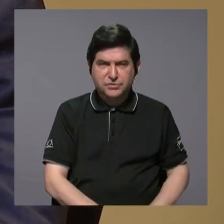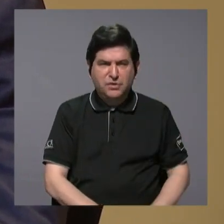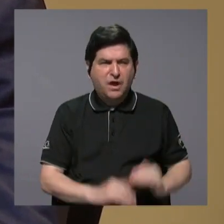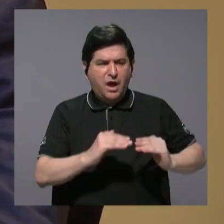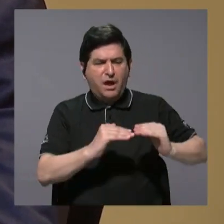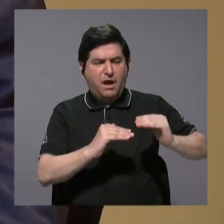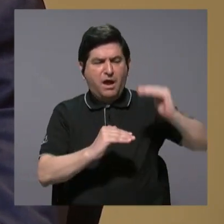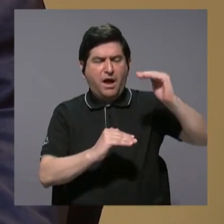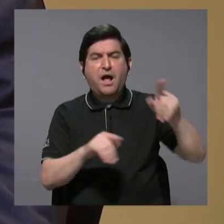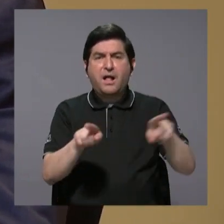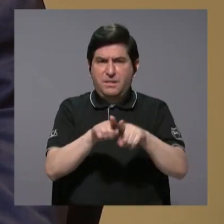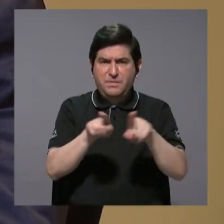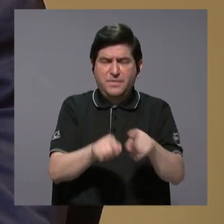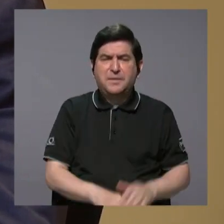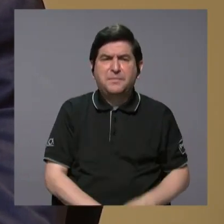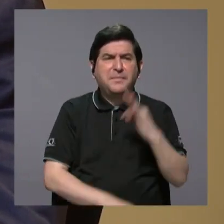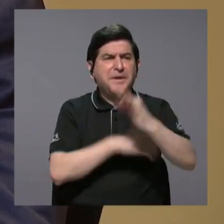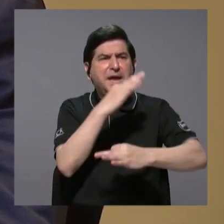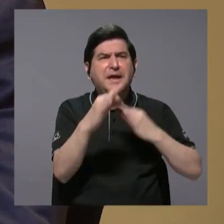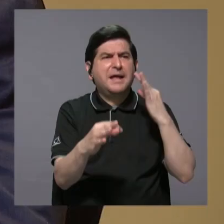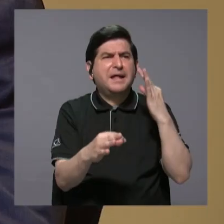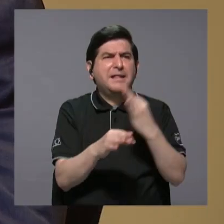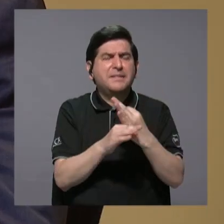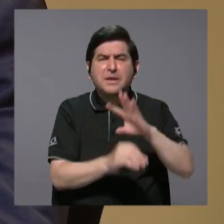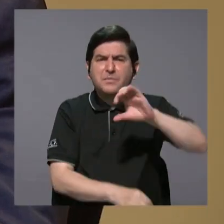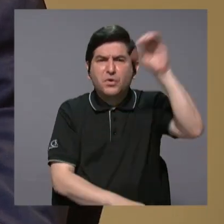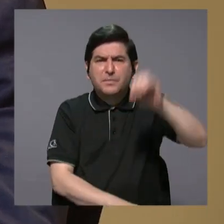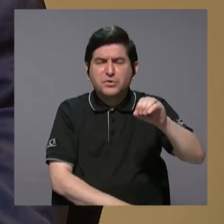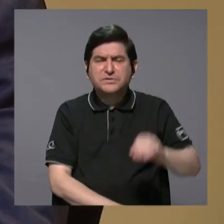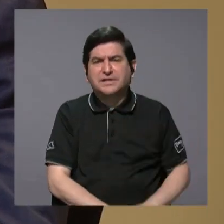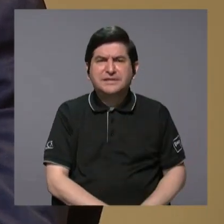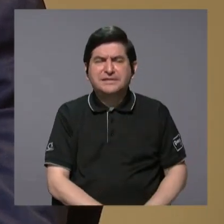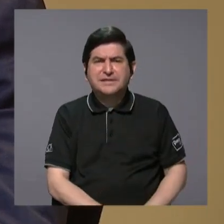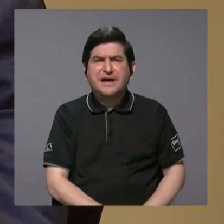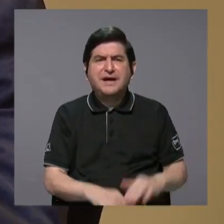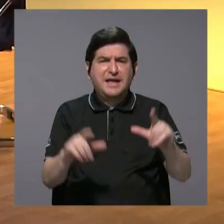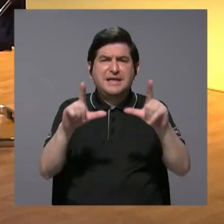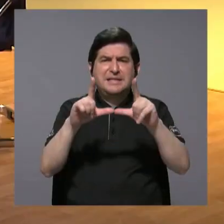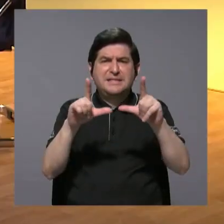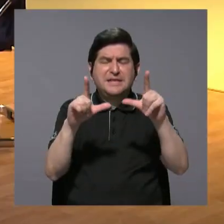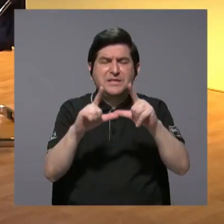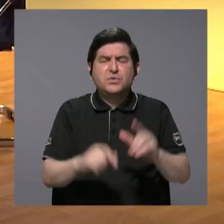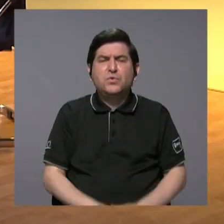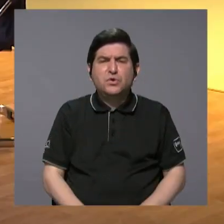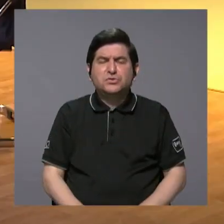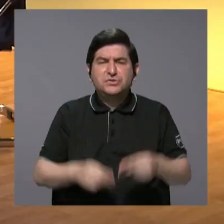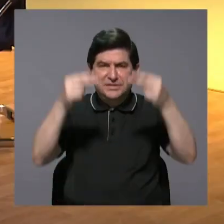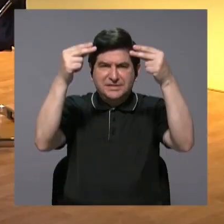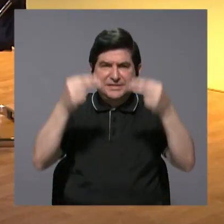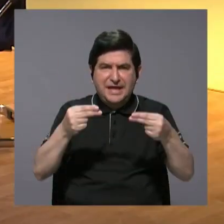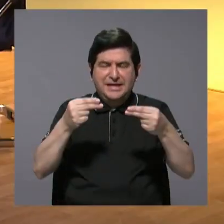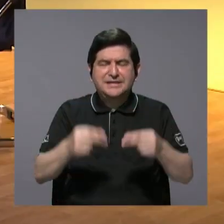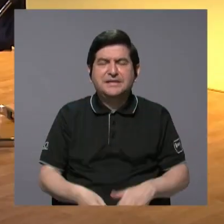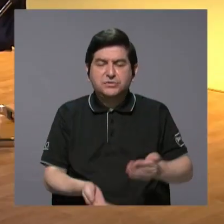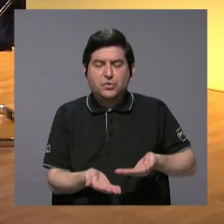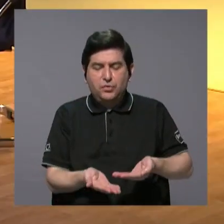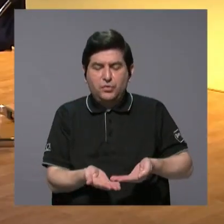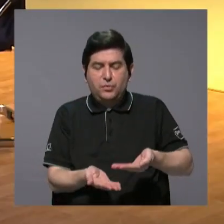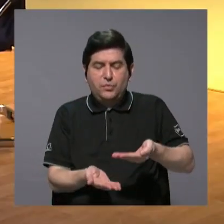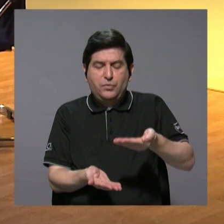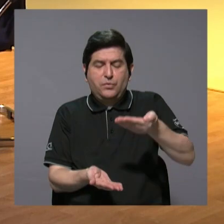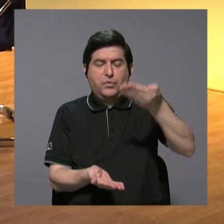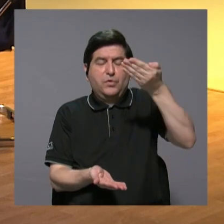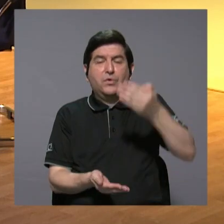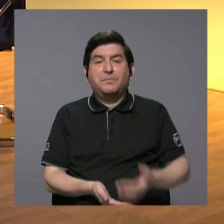se sube el tipo, se sube la tasa de los títulos del Tesoro precisamente para